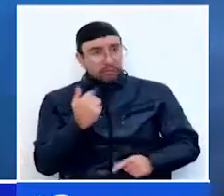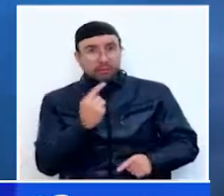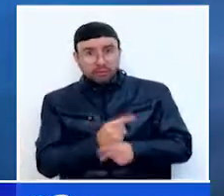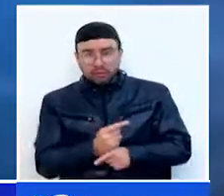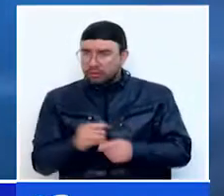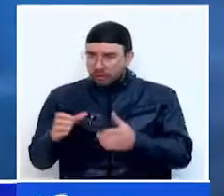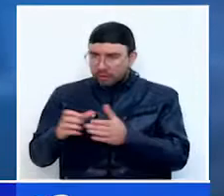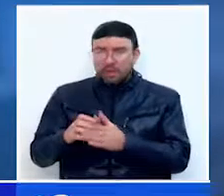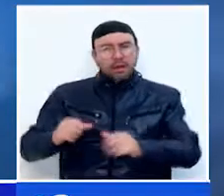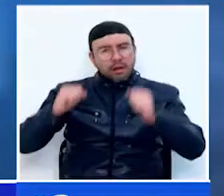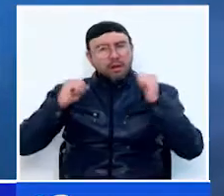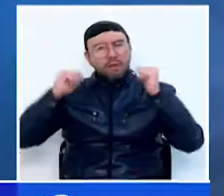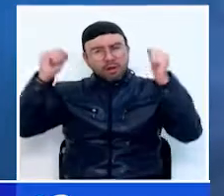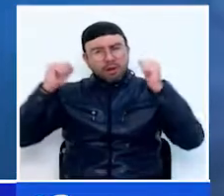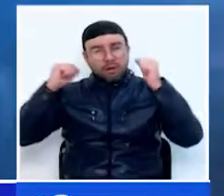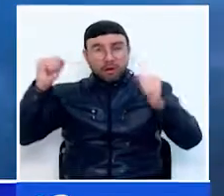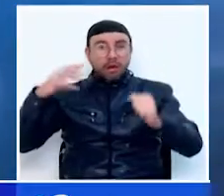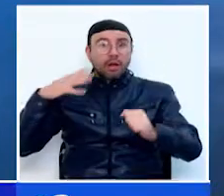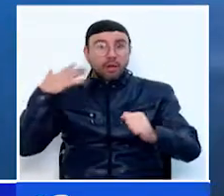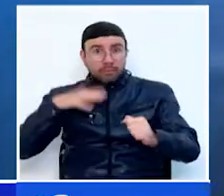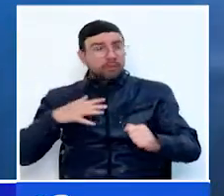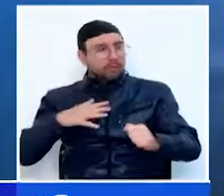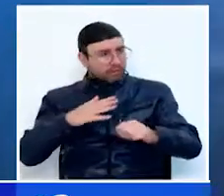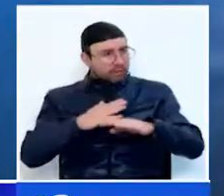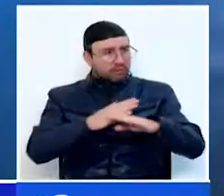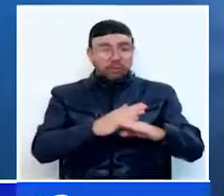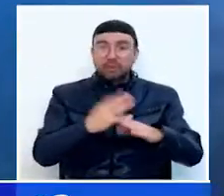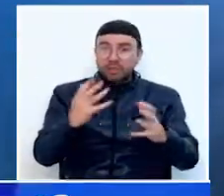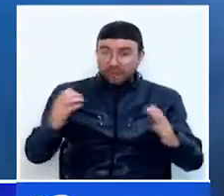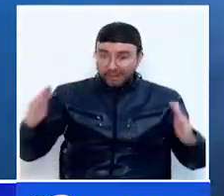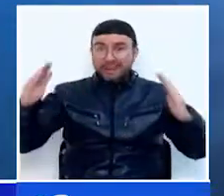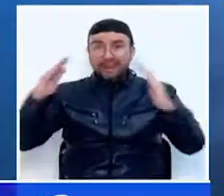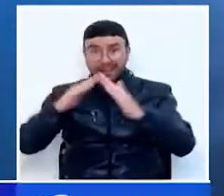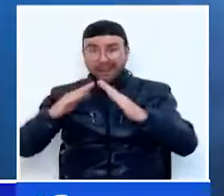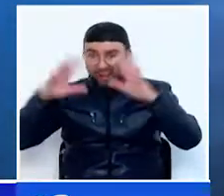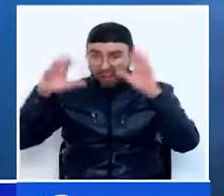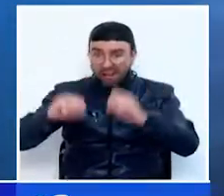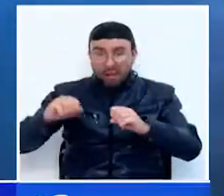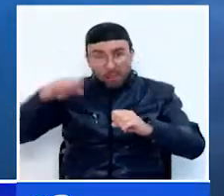barristas de Armenia lograron controlar el intento de la toma de un CAI en el Granada.